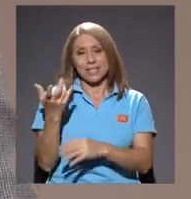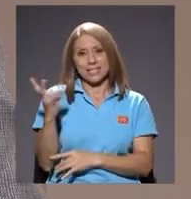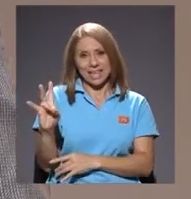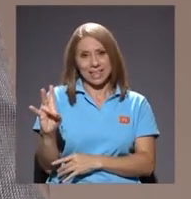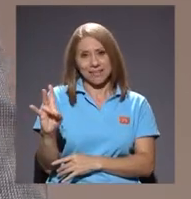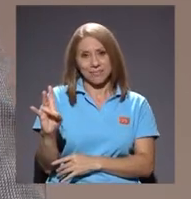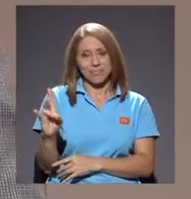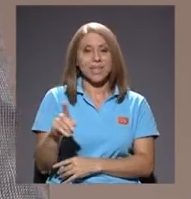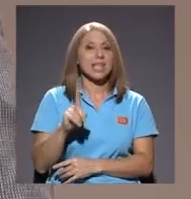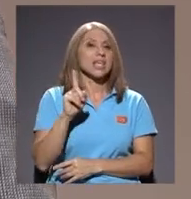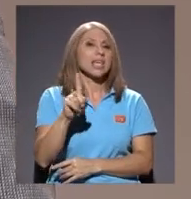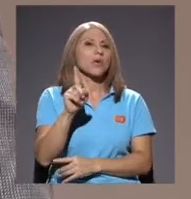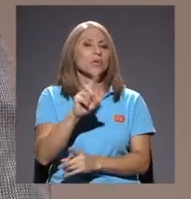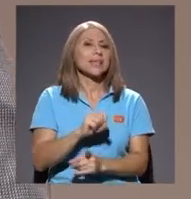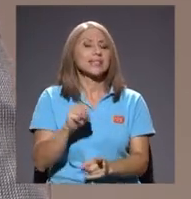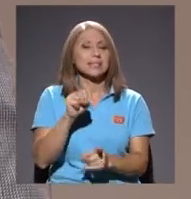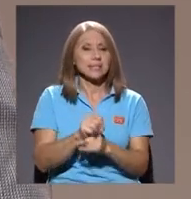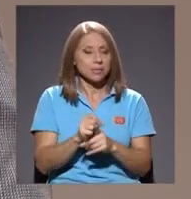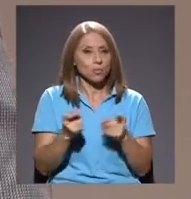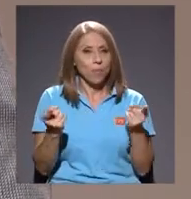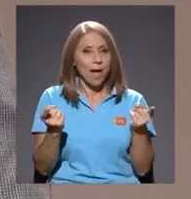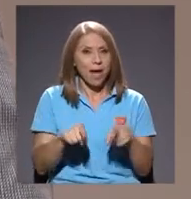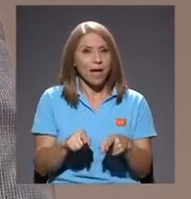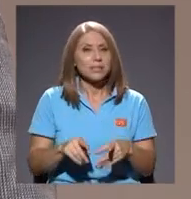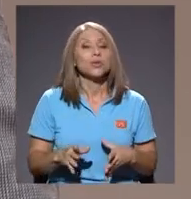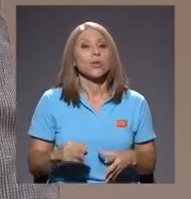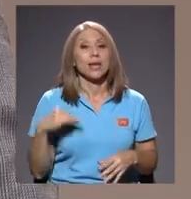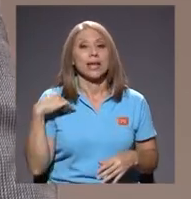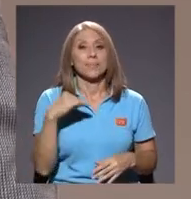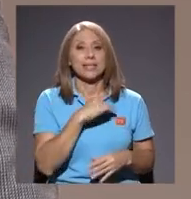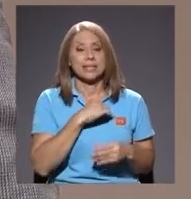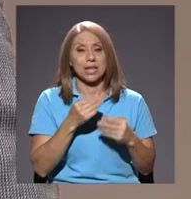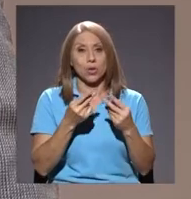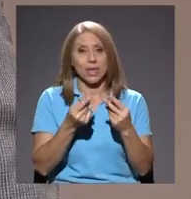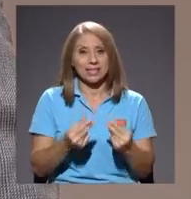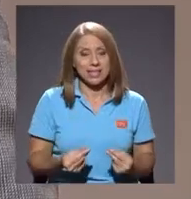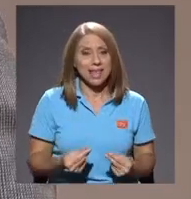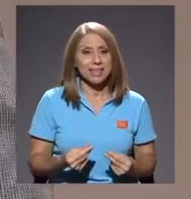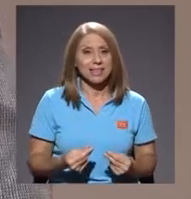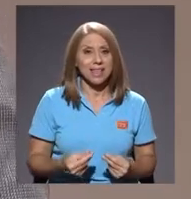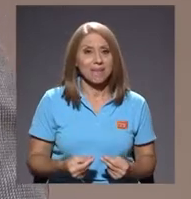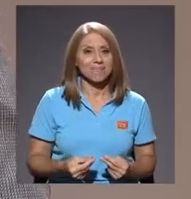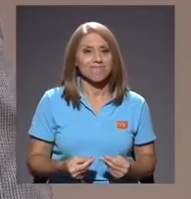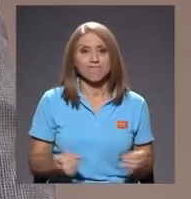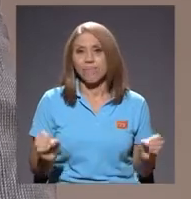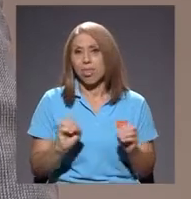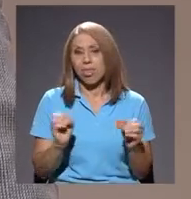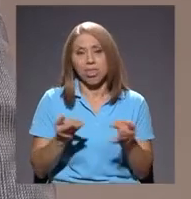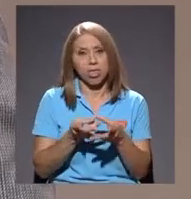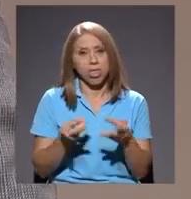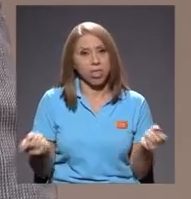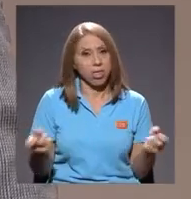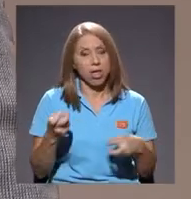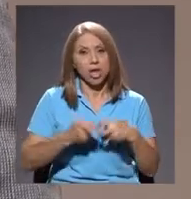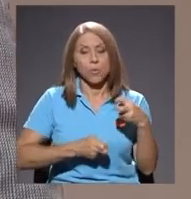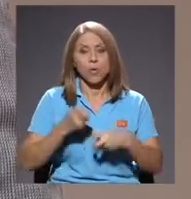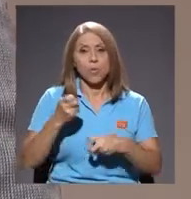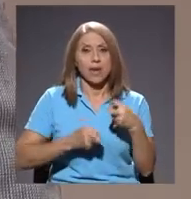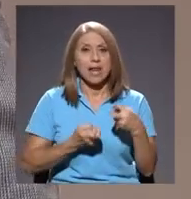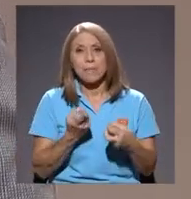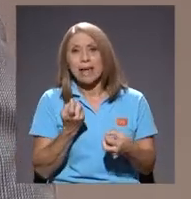coyuntura a donde el ministerio de hacienda no tiene resuelto el problema fiscal